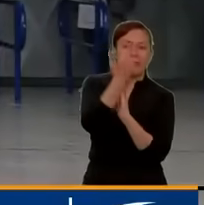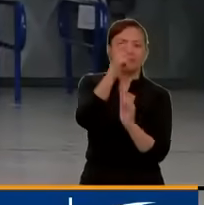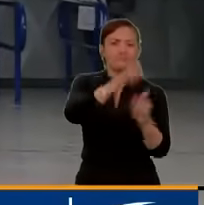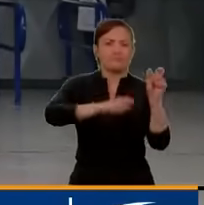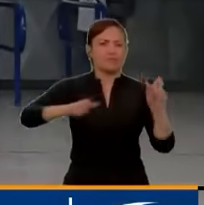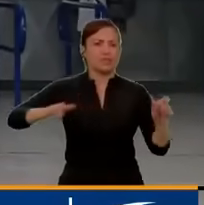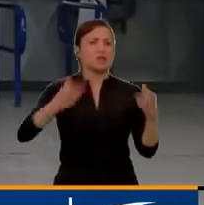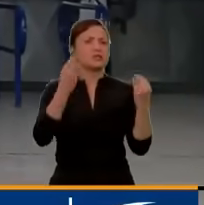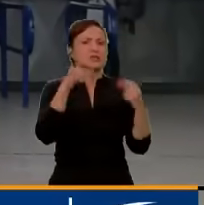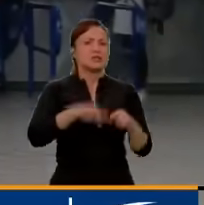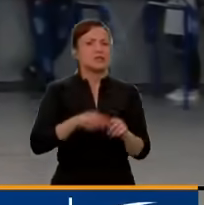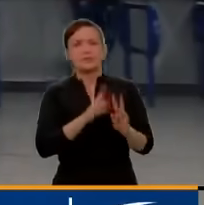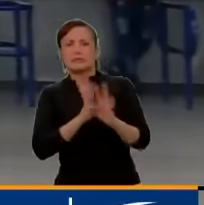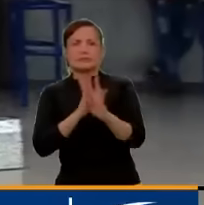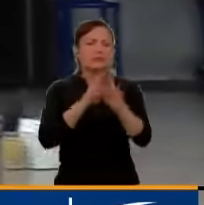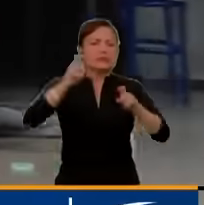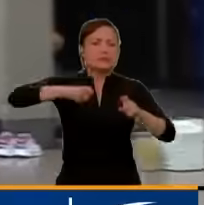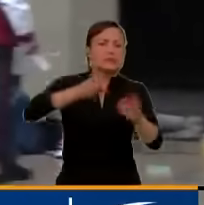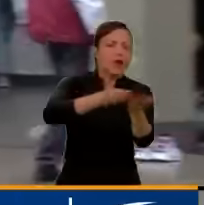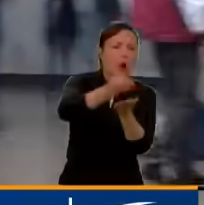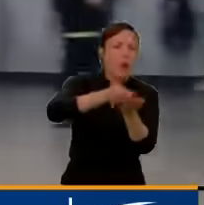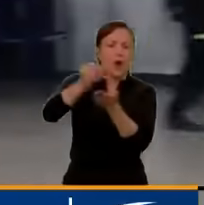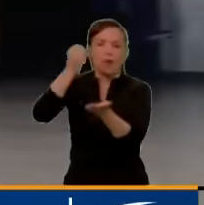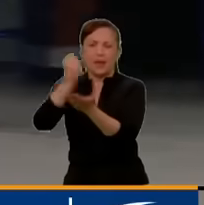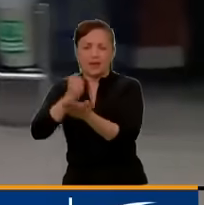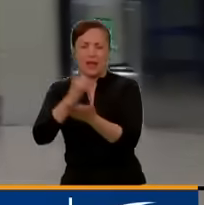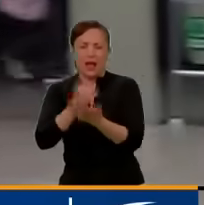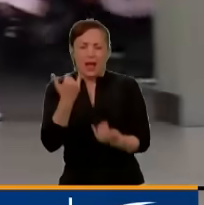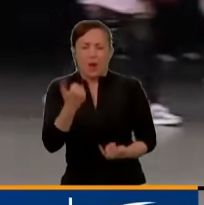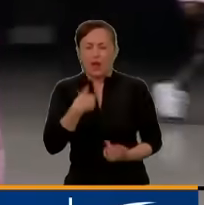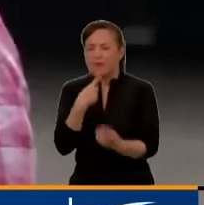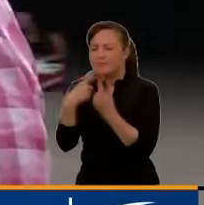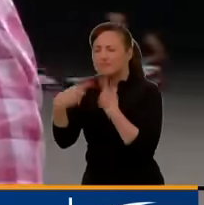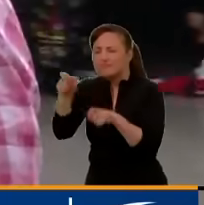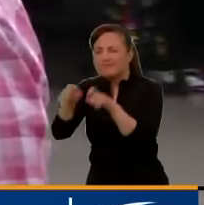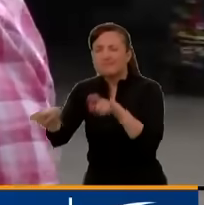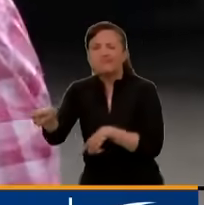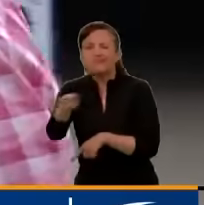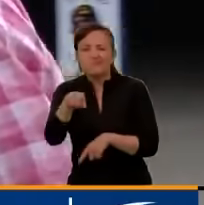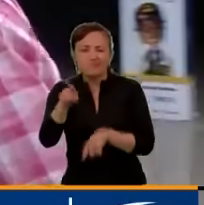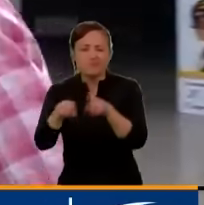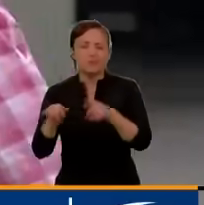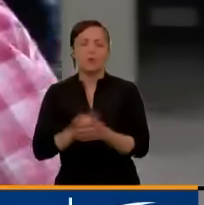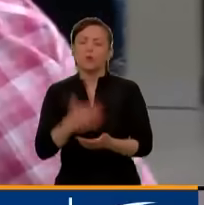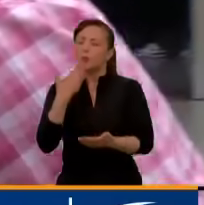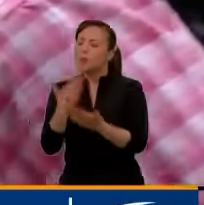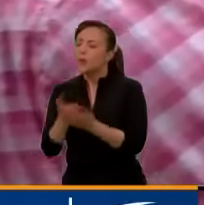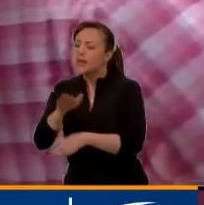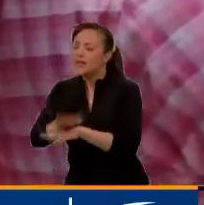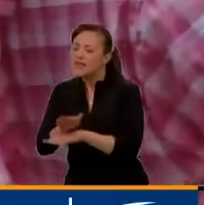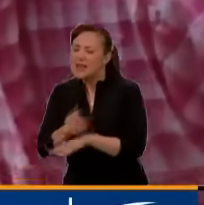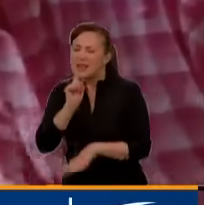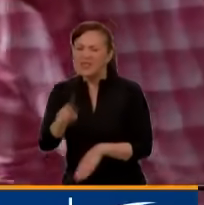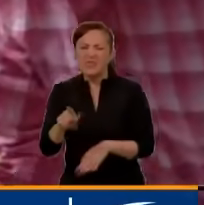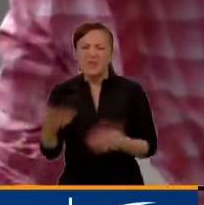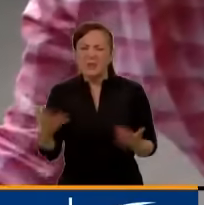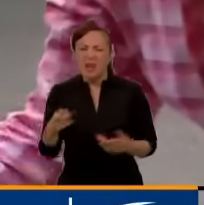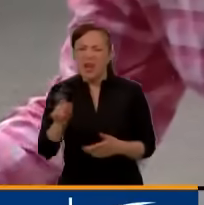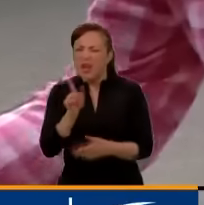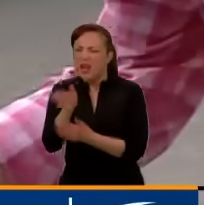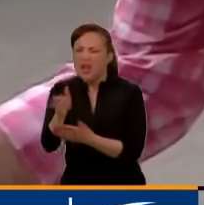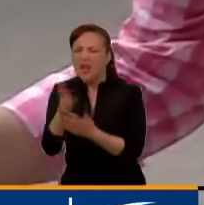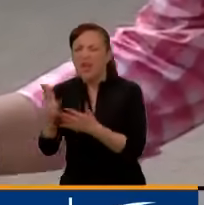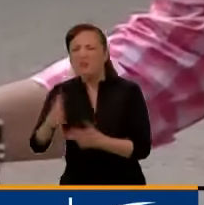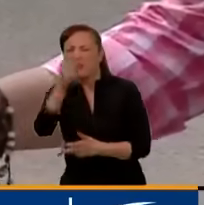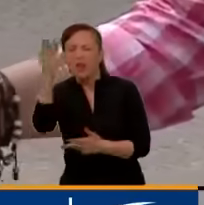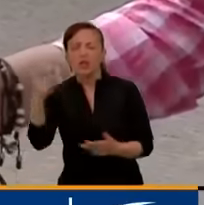todavía estaban acá buscando algunos tiquetes. Justamente vamos a hablar con algunos de ellos. Muy buenas tardes, ¿usted para dónde se dirige? Buenas